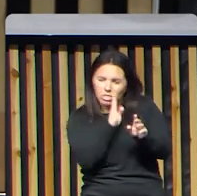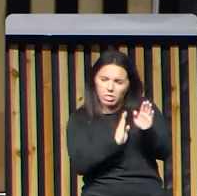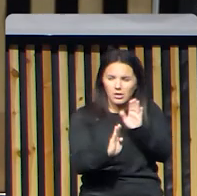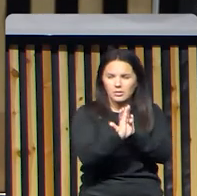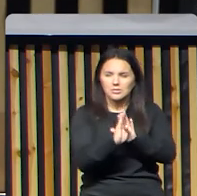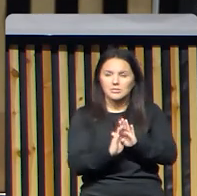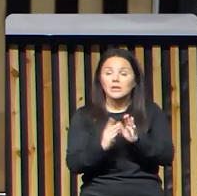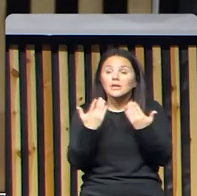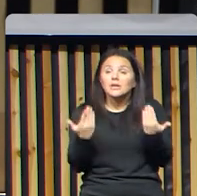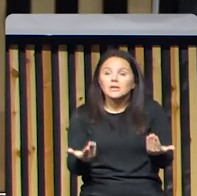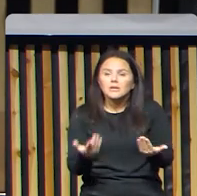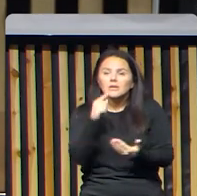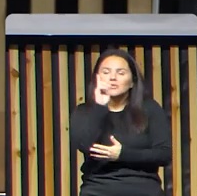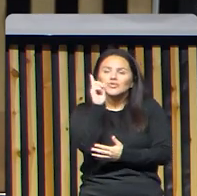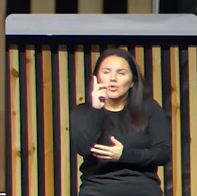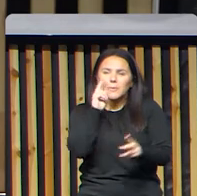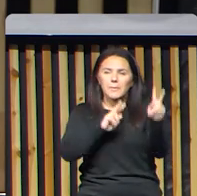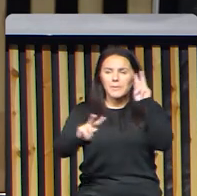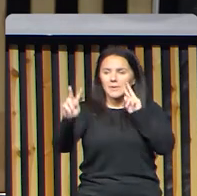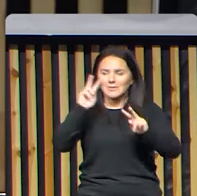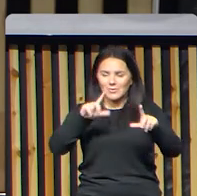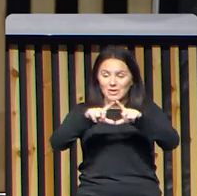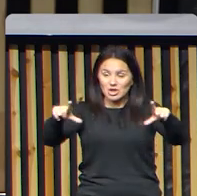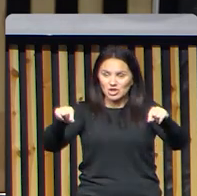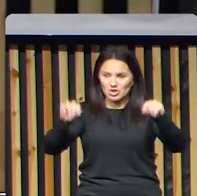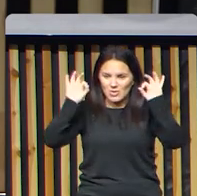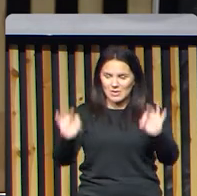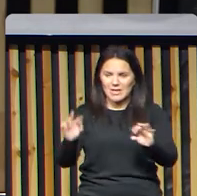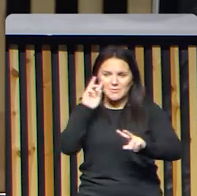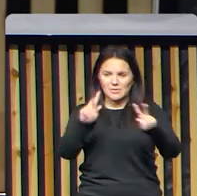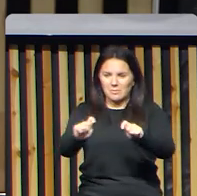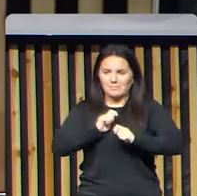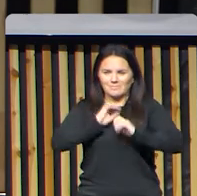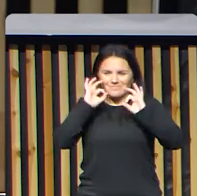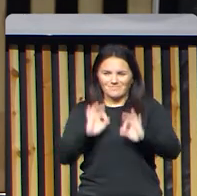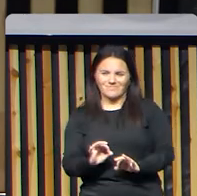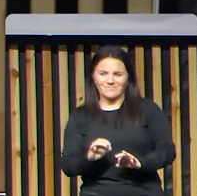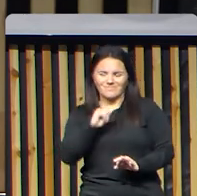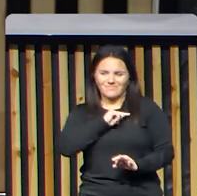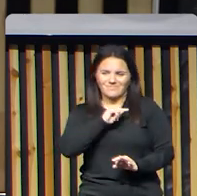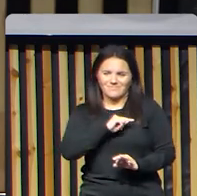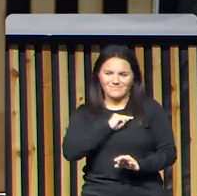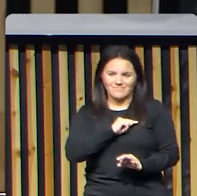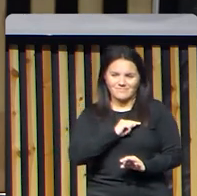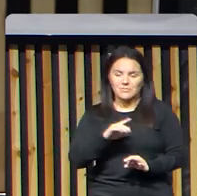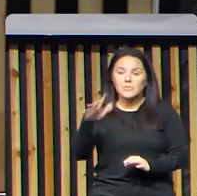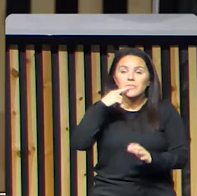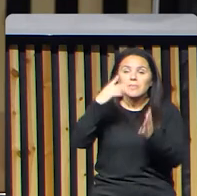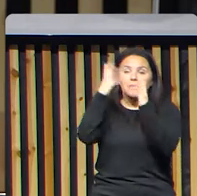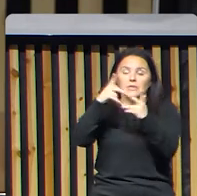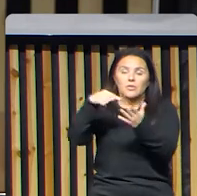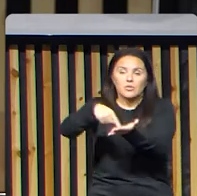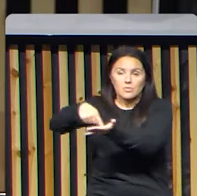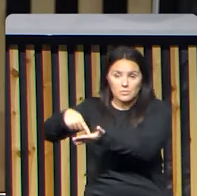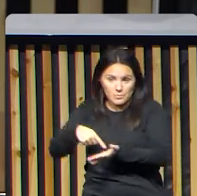simplemente el aspecto visual del sobre de la agencia tributaria de la agencia española de administración tributaria